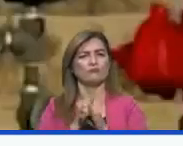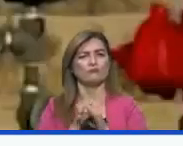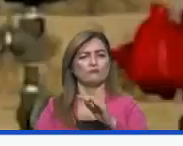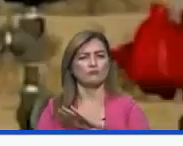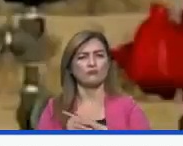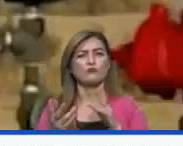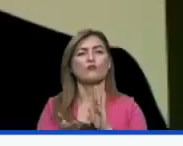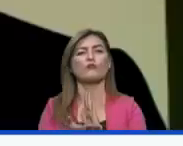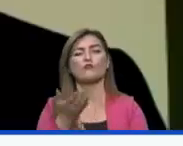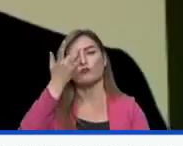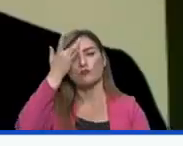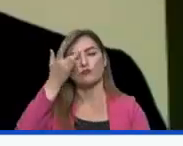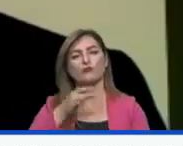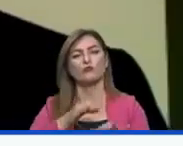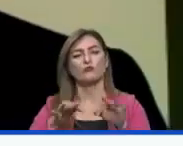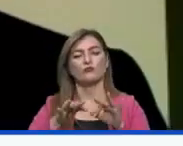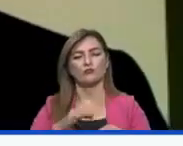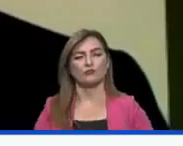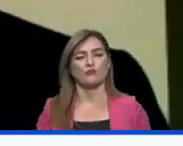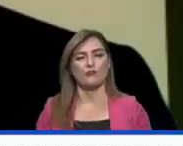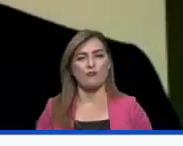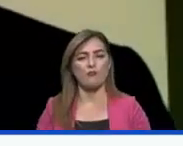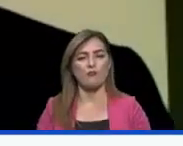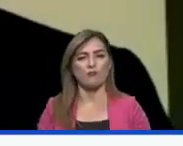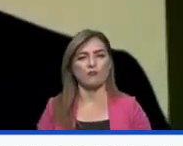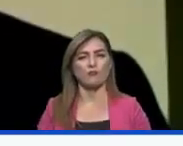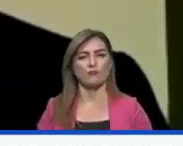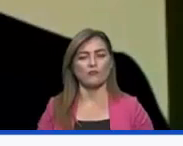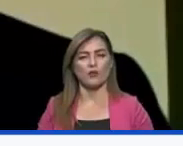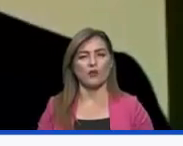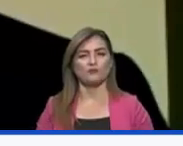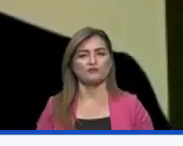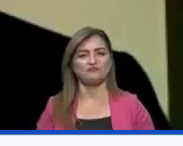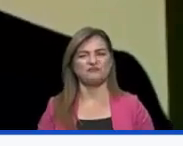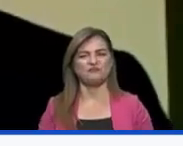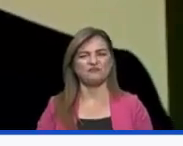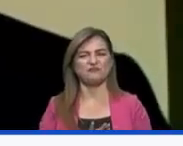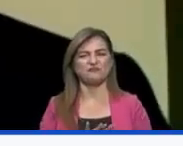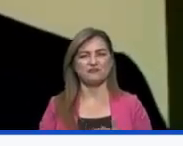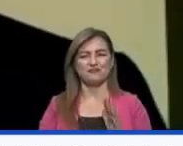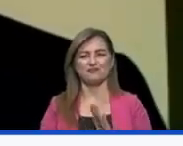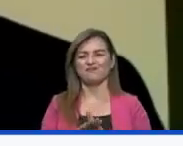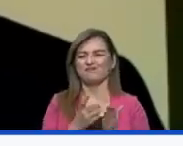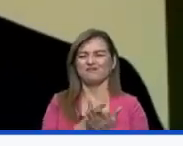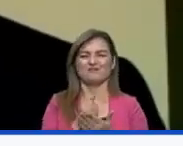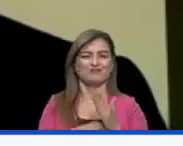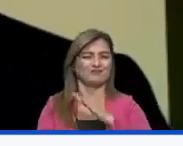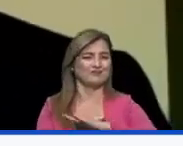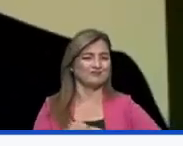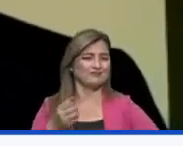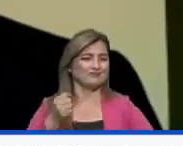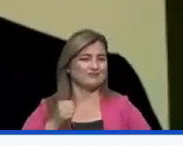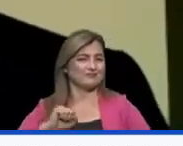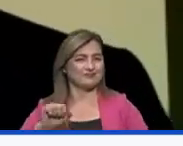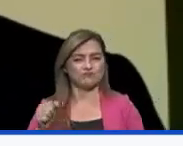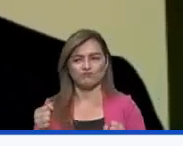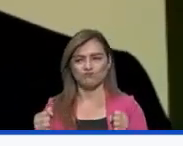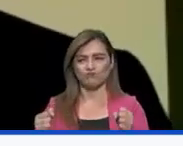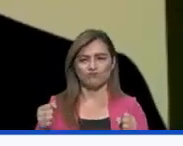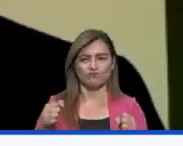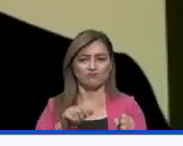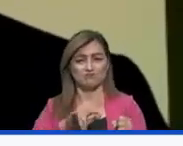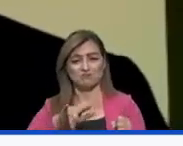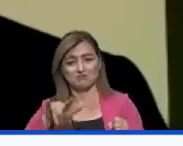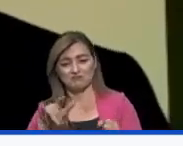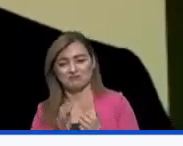crudo? Ellos lo explican. Por una conjunción de factores, la demanda ha crecido y los viajes en automóvil, en